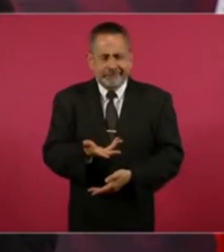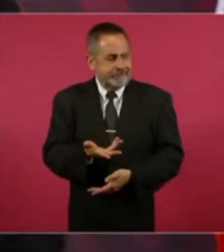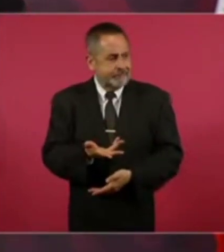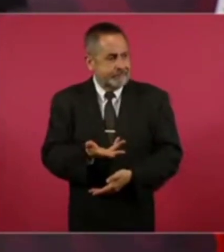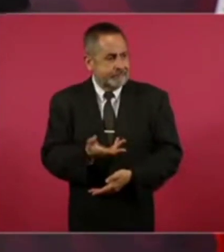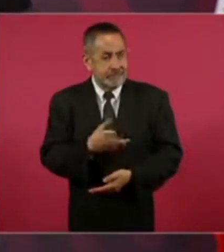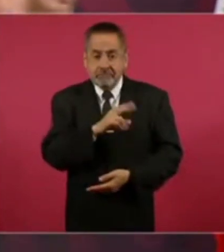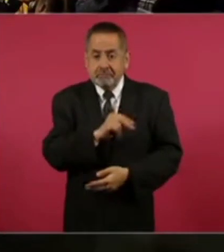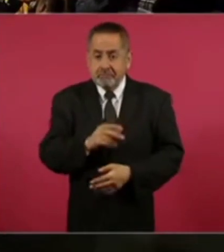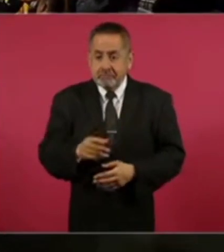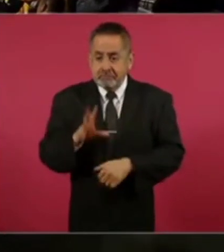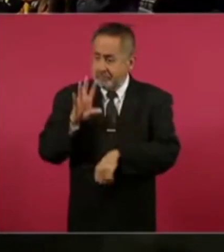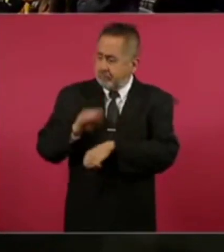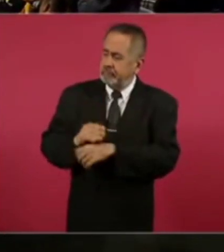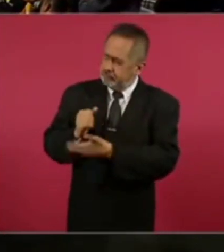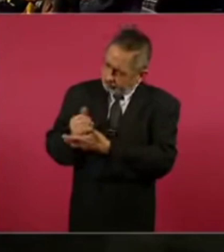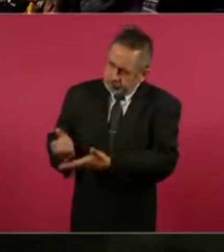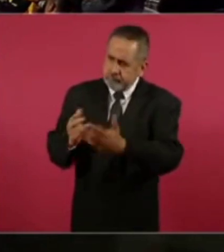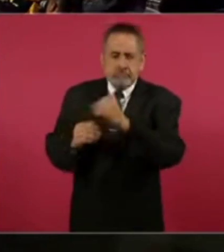nada más